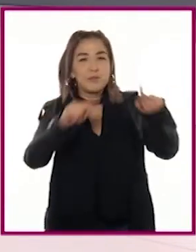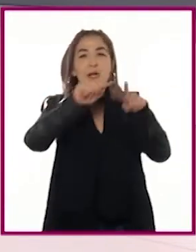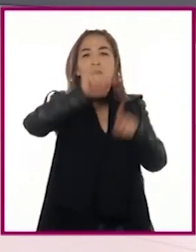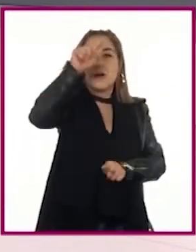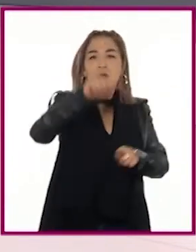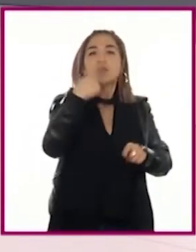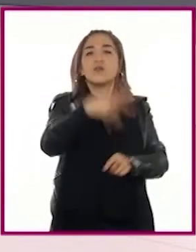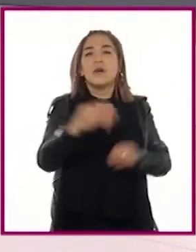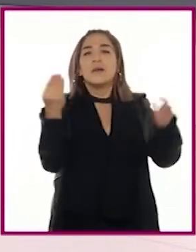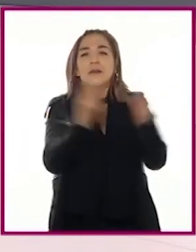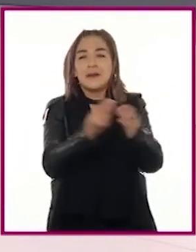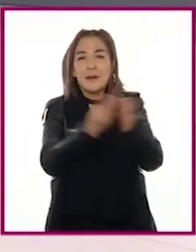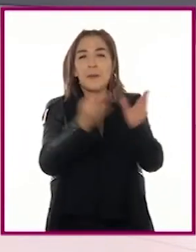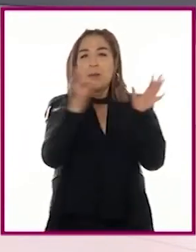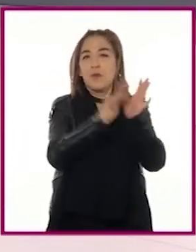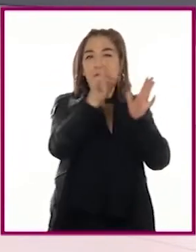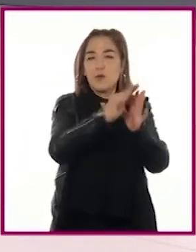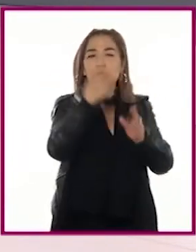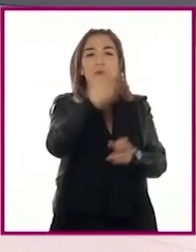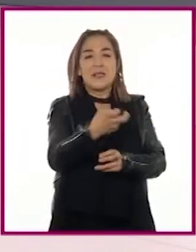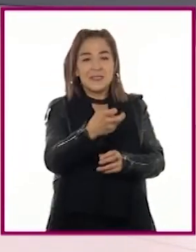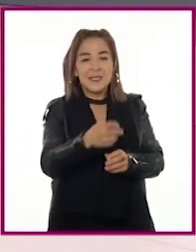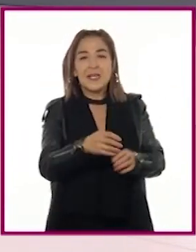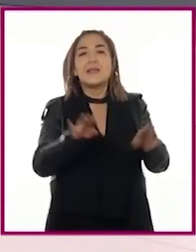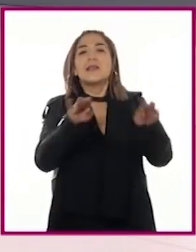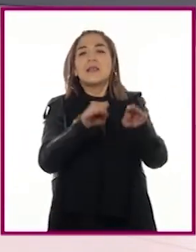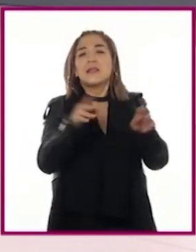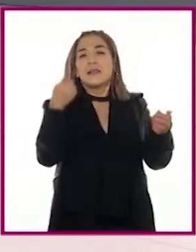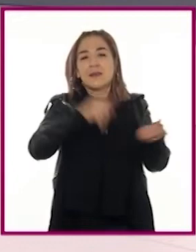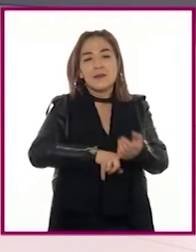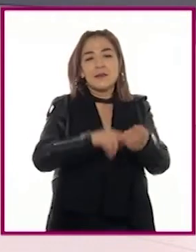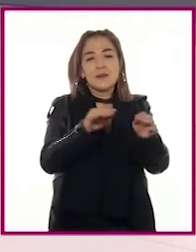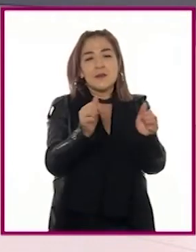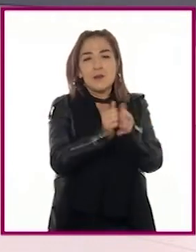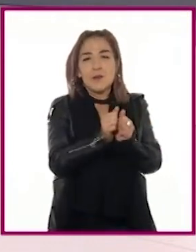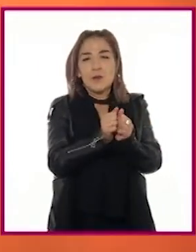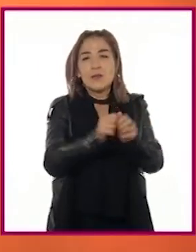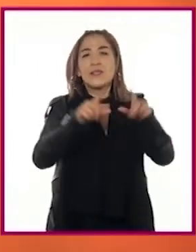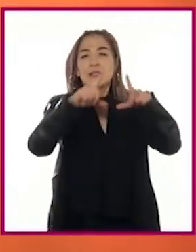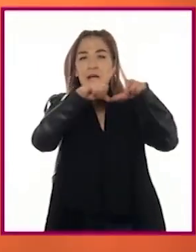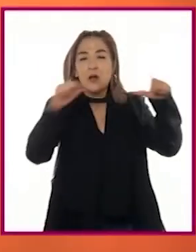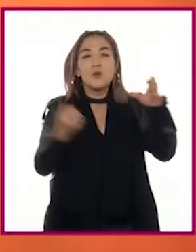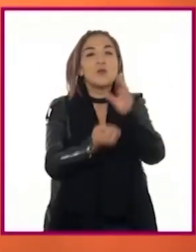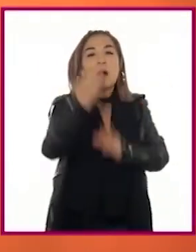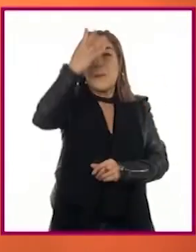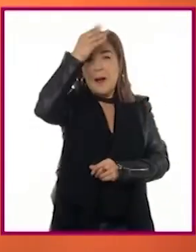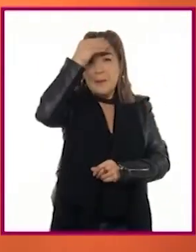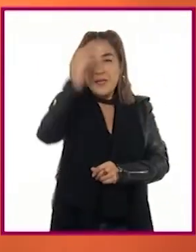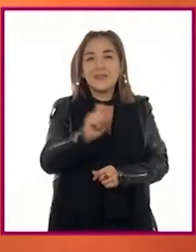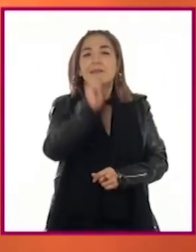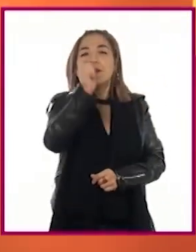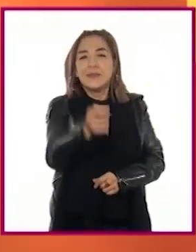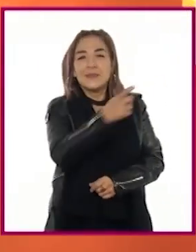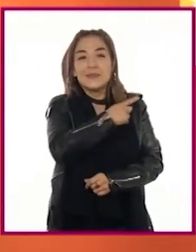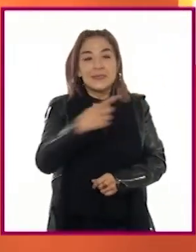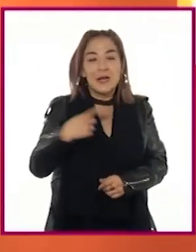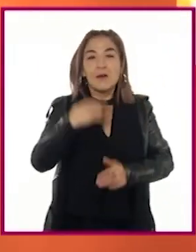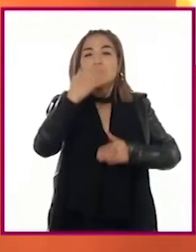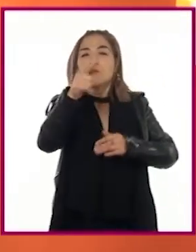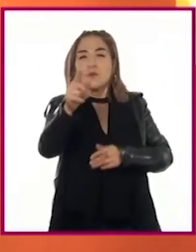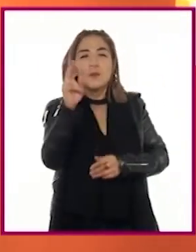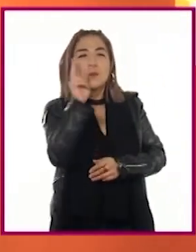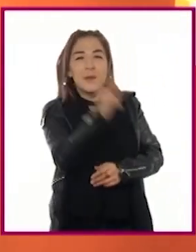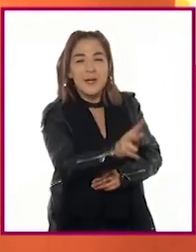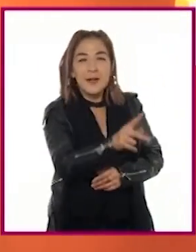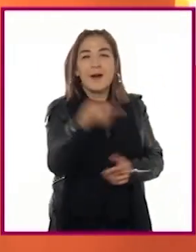o clasificación de los triángulos, porque está tratando de consolidar un nuevo aprendizaje. La idea es que cada vez que aparezcan